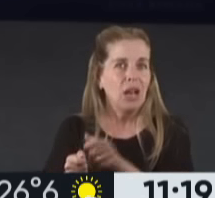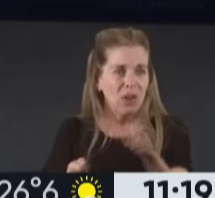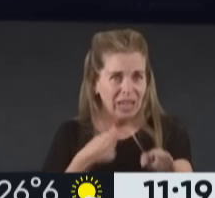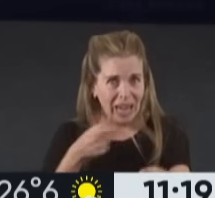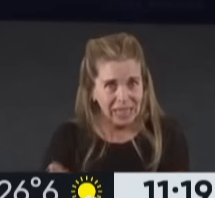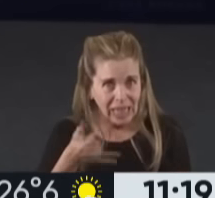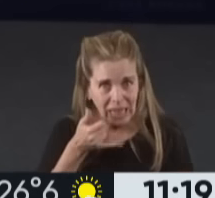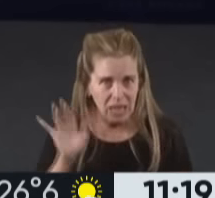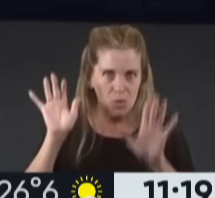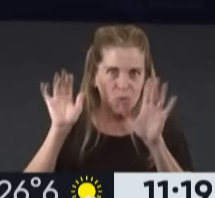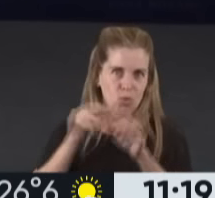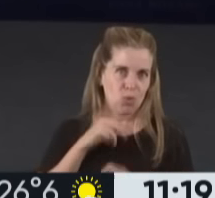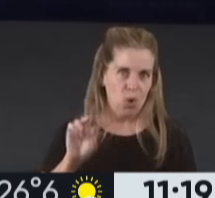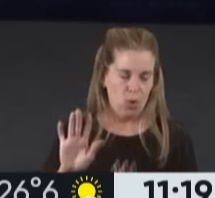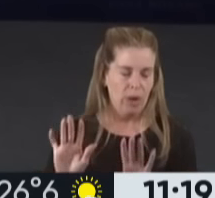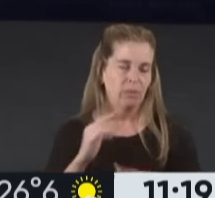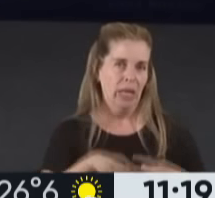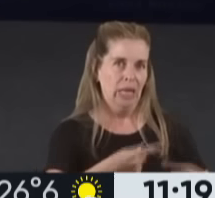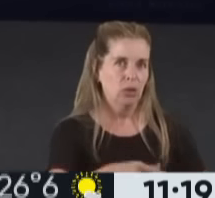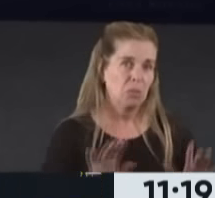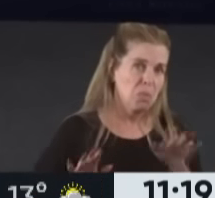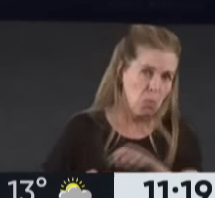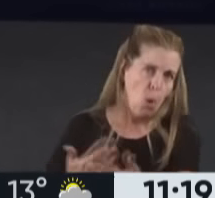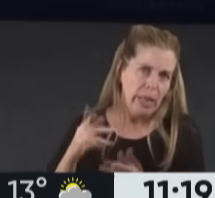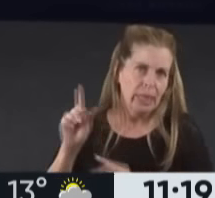¿Seguro? Seguimos entonces. No, puede ser un